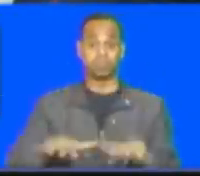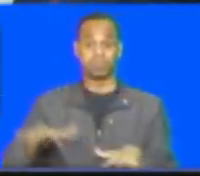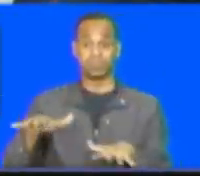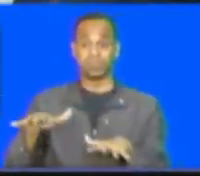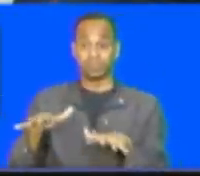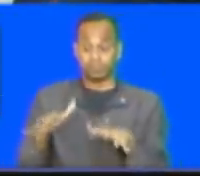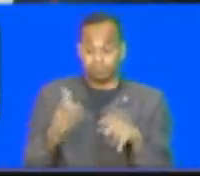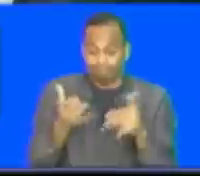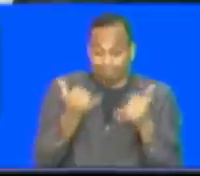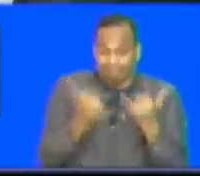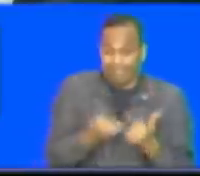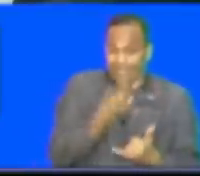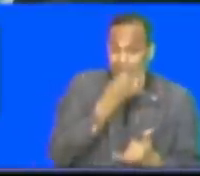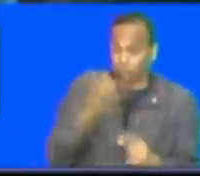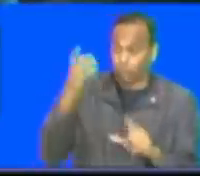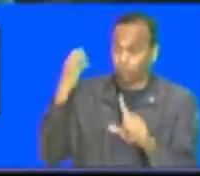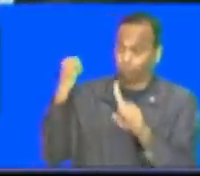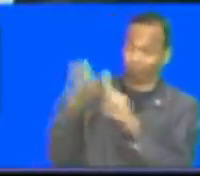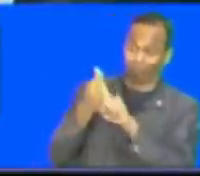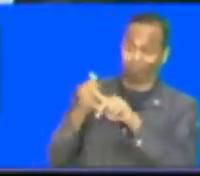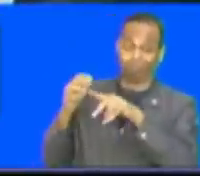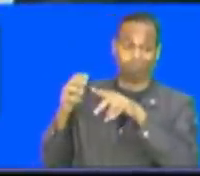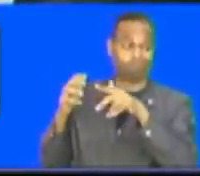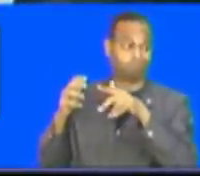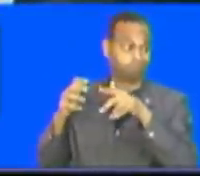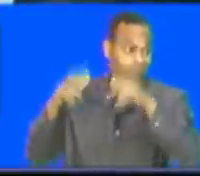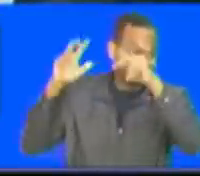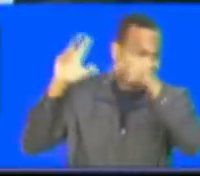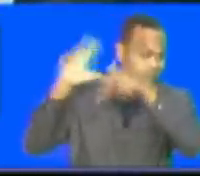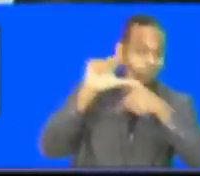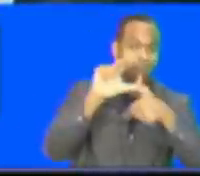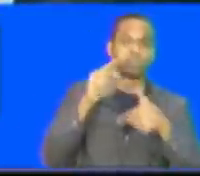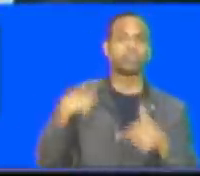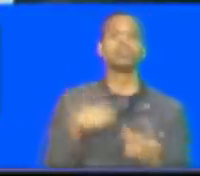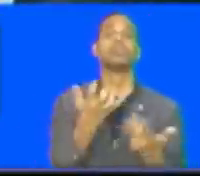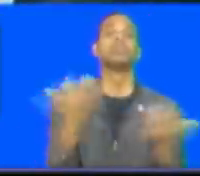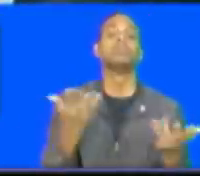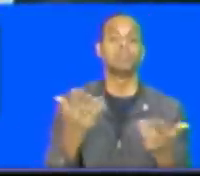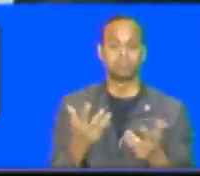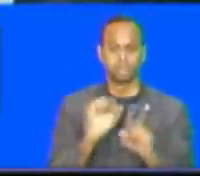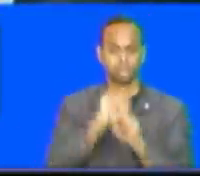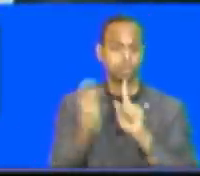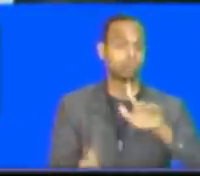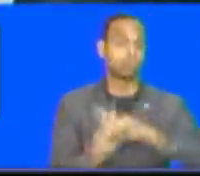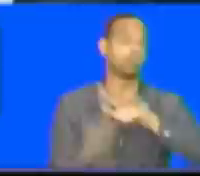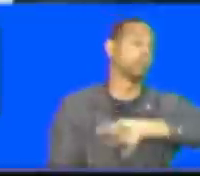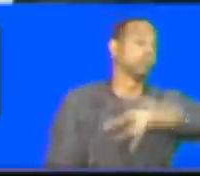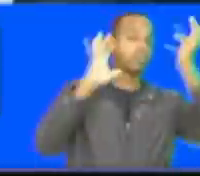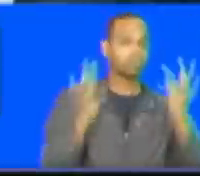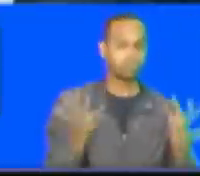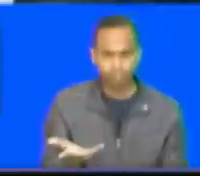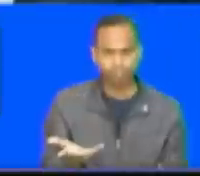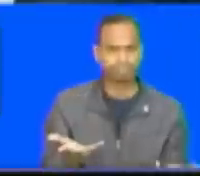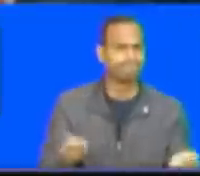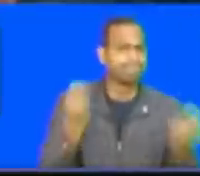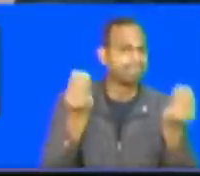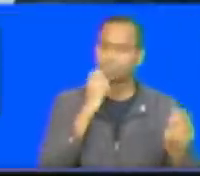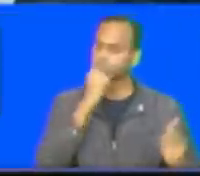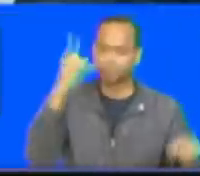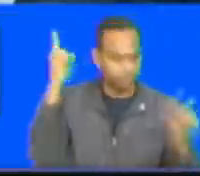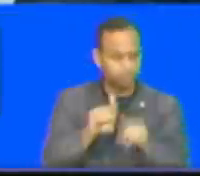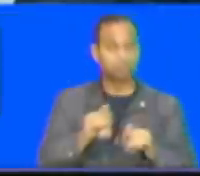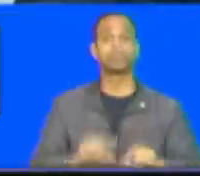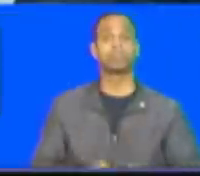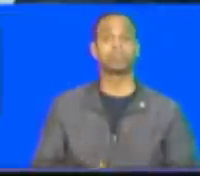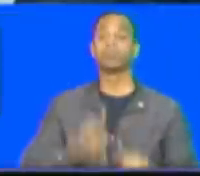en horas y cuyos campos nubosos están provocando inundaciones. ¿Qué vamos a querer? ¿Provocar situaciones encima de eso? No estoy de acuerdo.